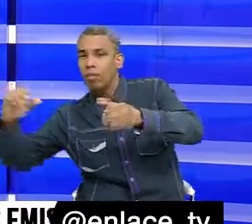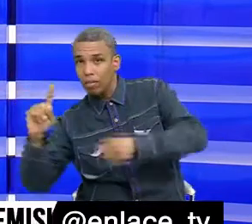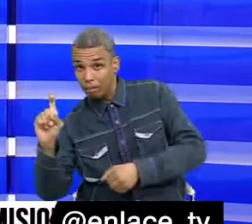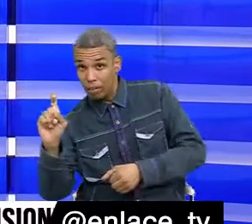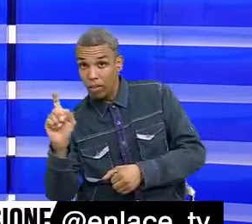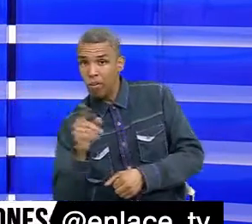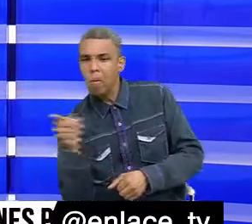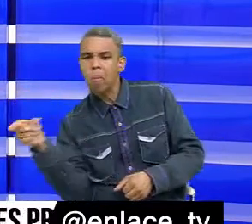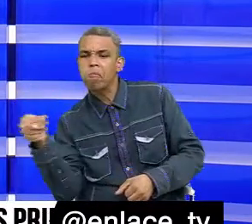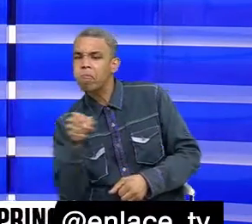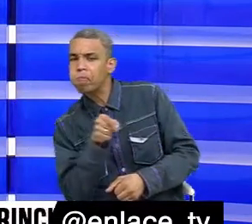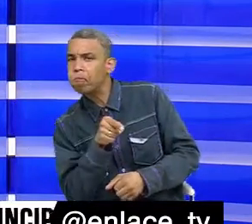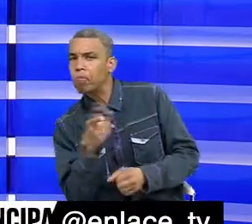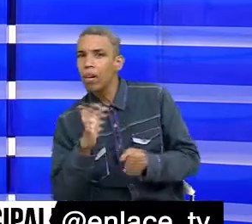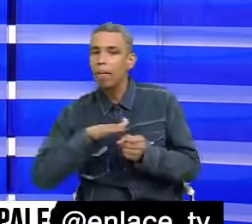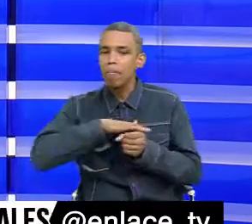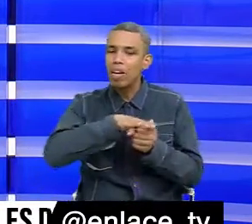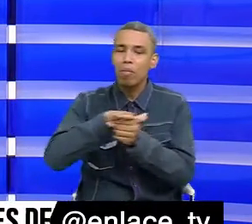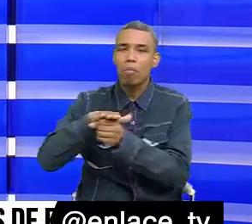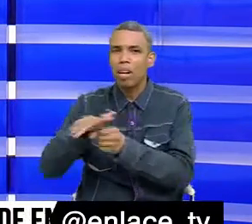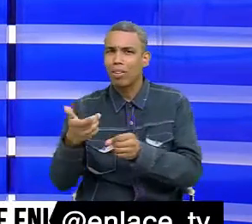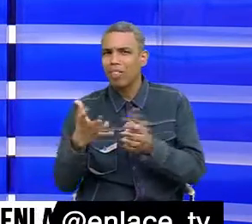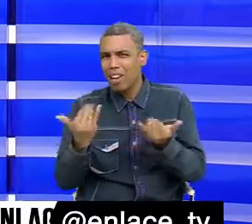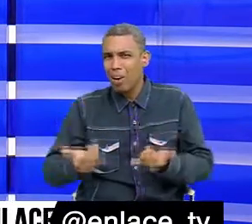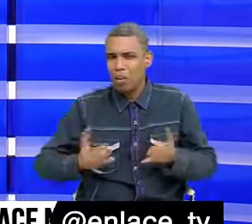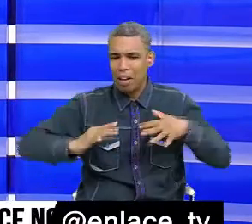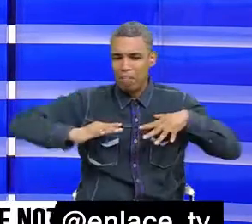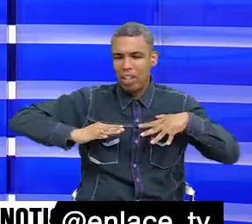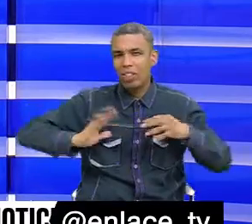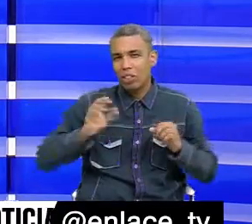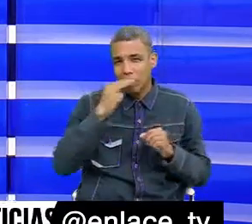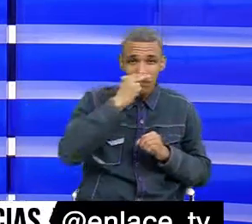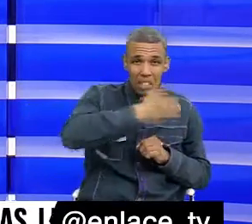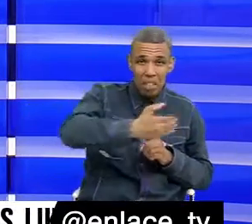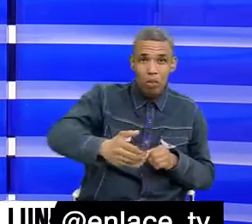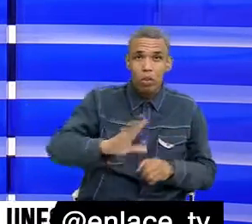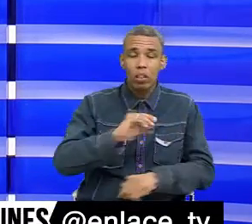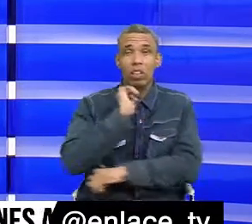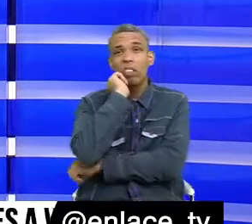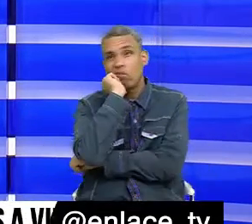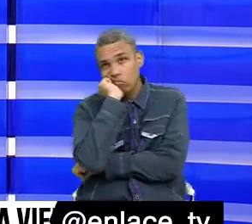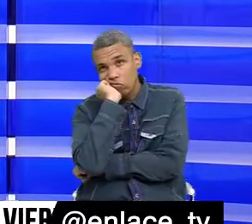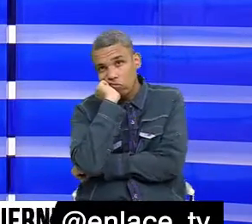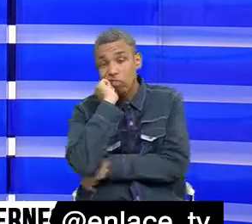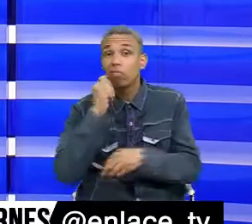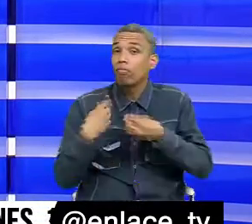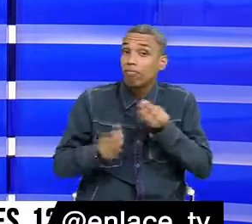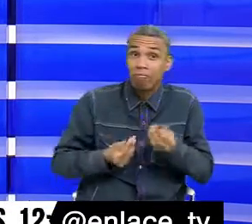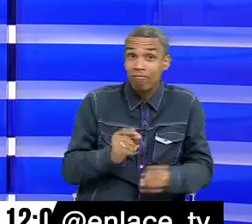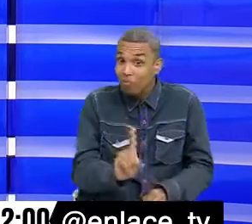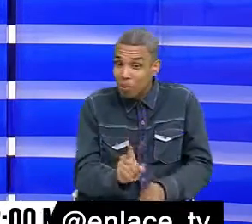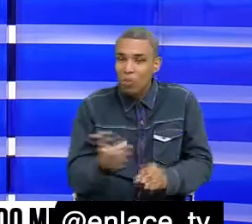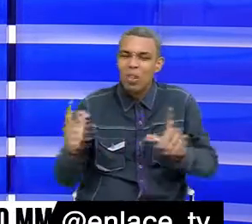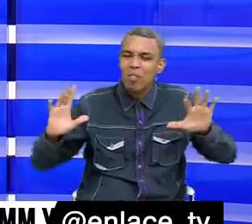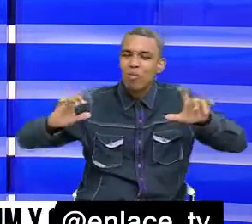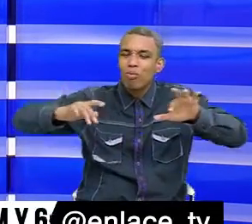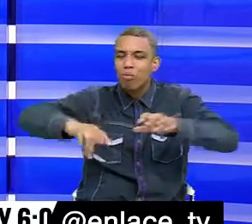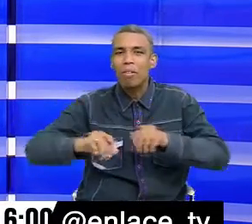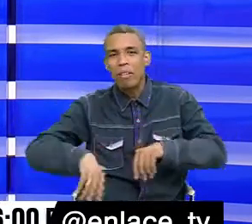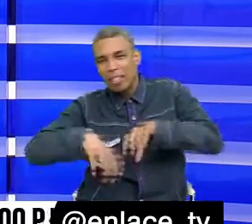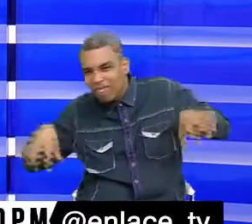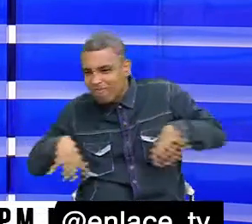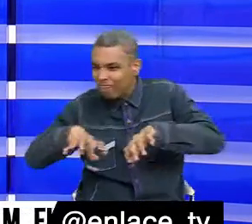programa vacacional para los niños de este sector de la ciudad. Hoy martes ellos estarán realizando una actividad y precisamente